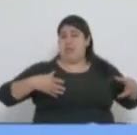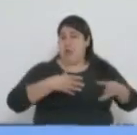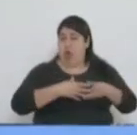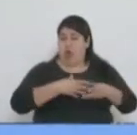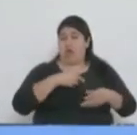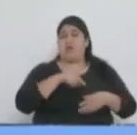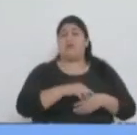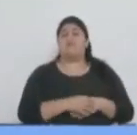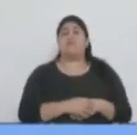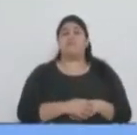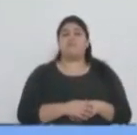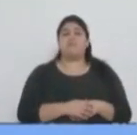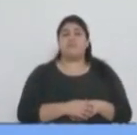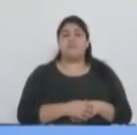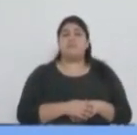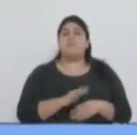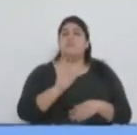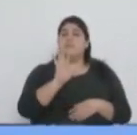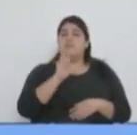presidenta,